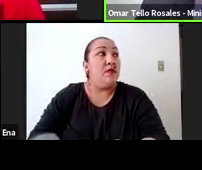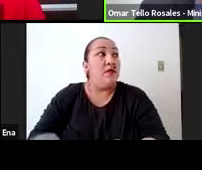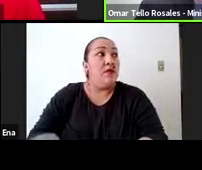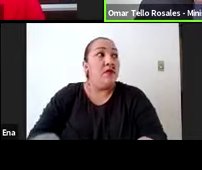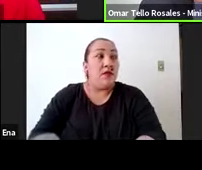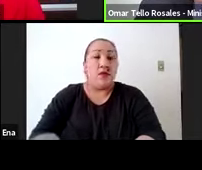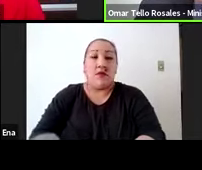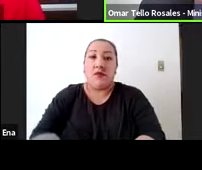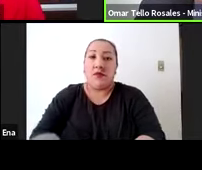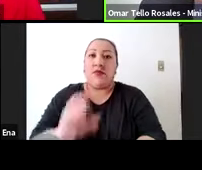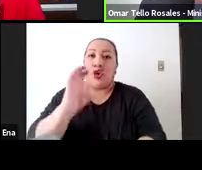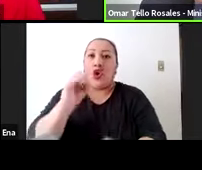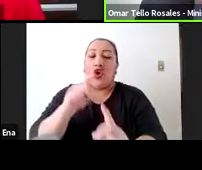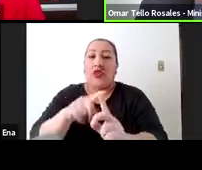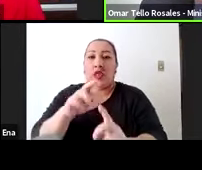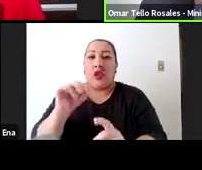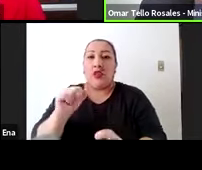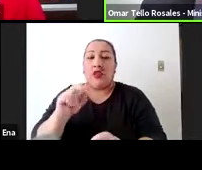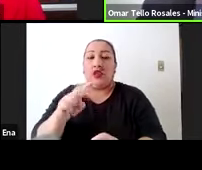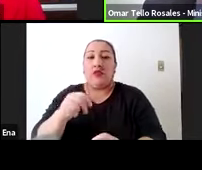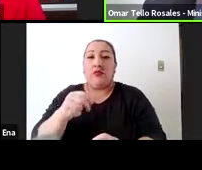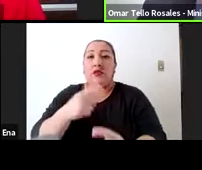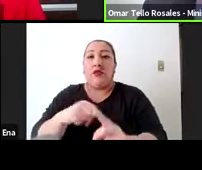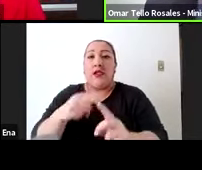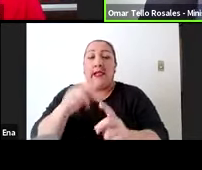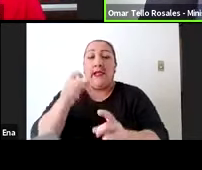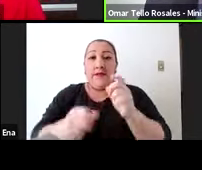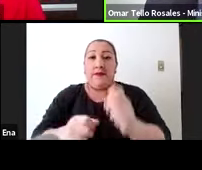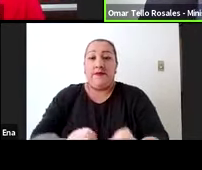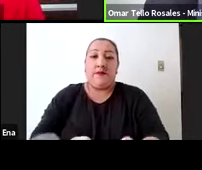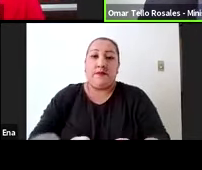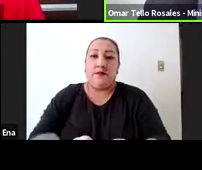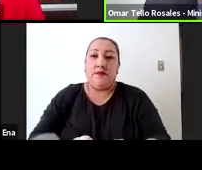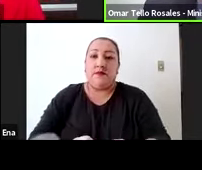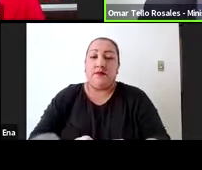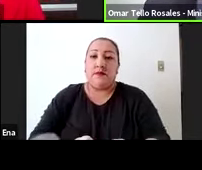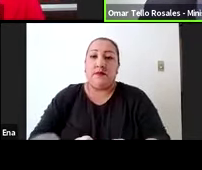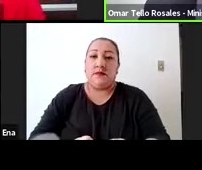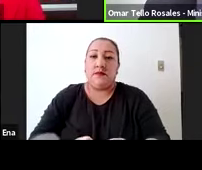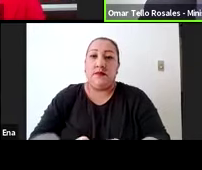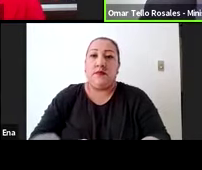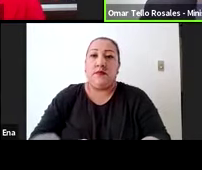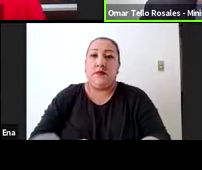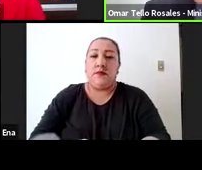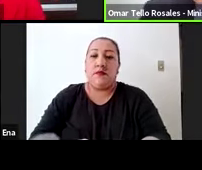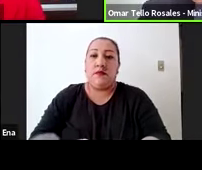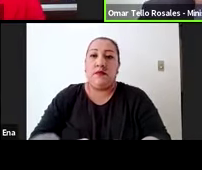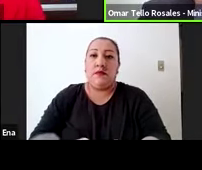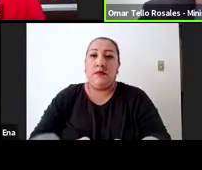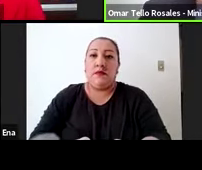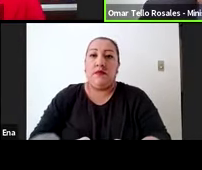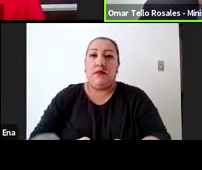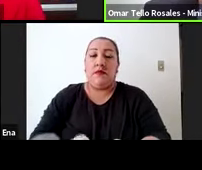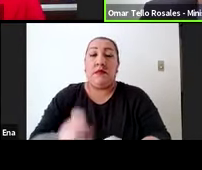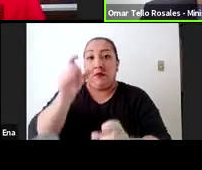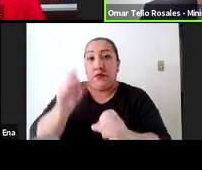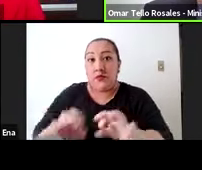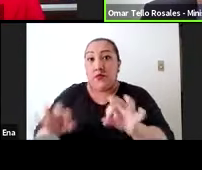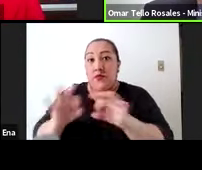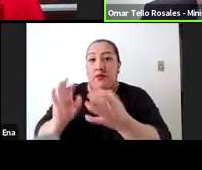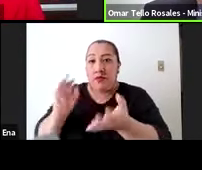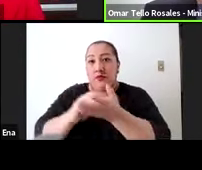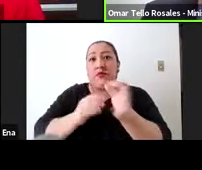de 4.212 funcionarios y los fiscales van a evaluar cada situación de manera concreta. Esa es un poco la explicación.